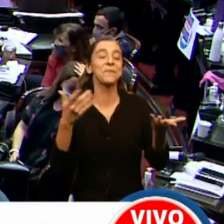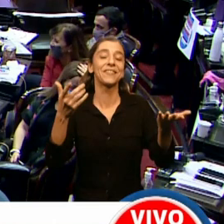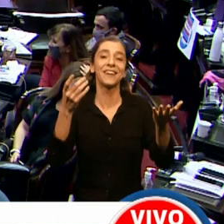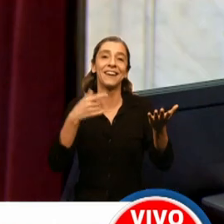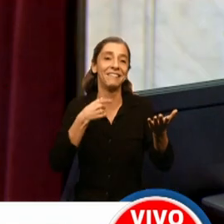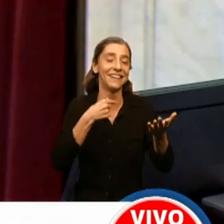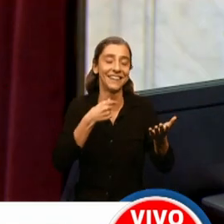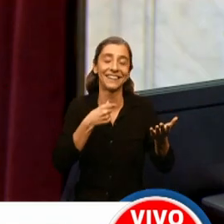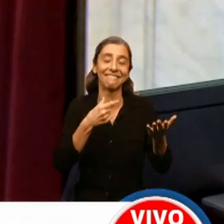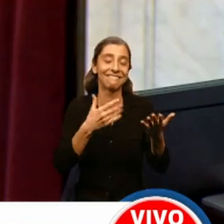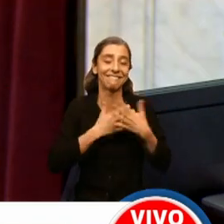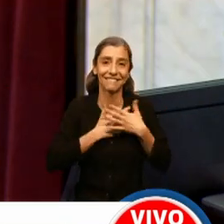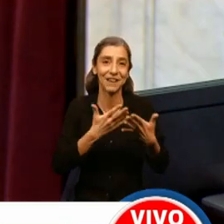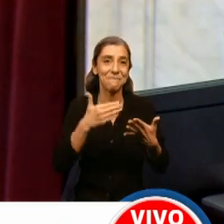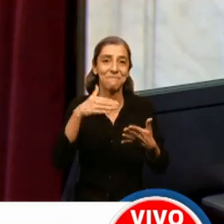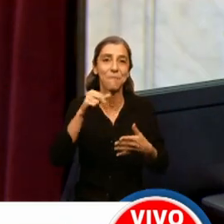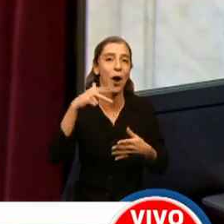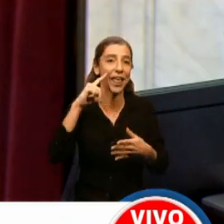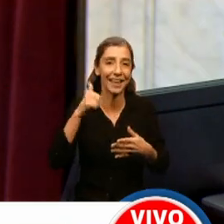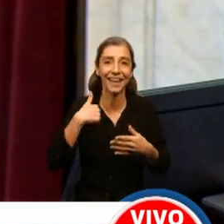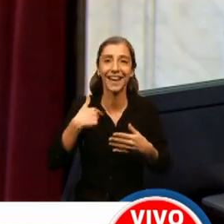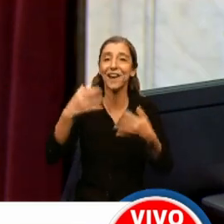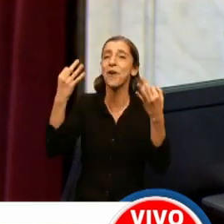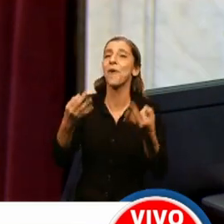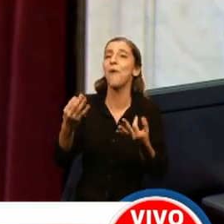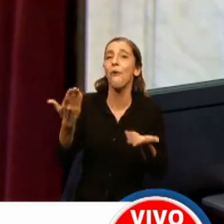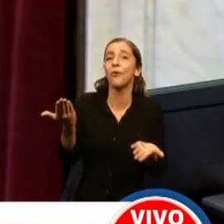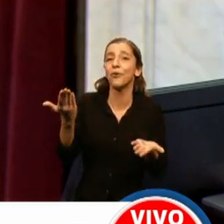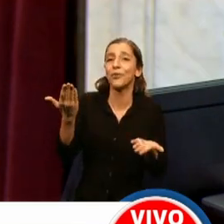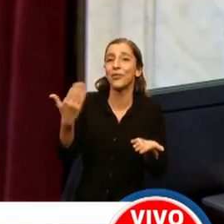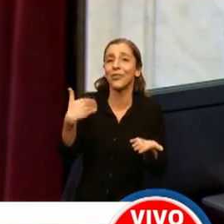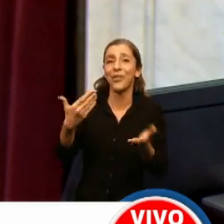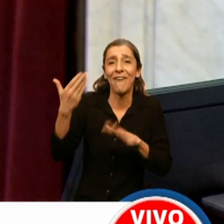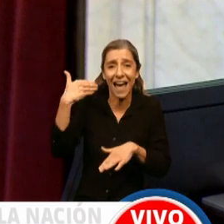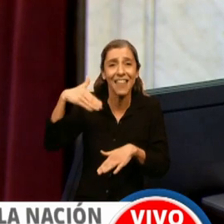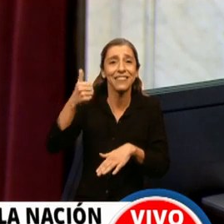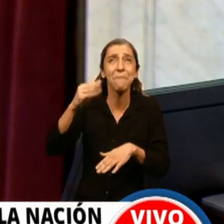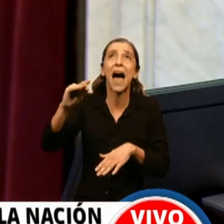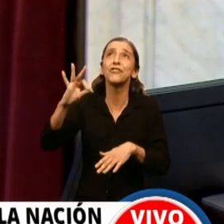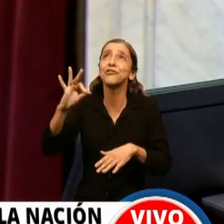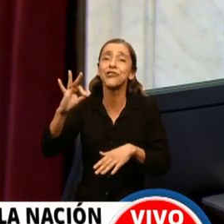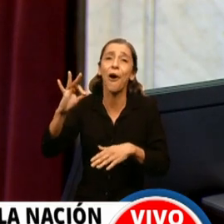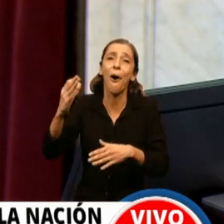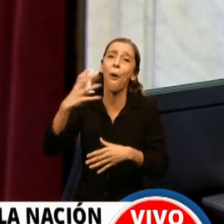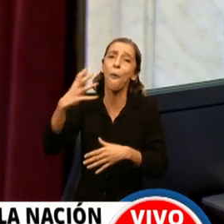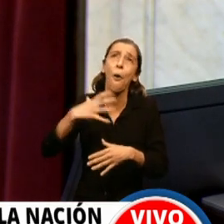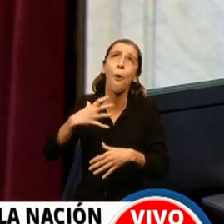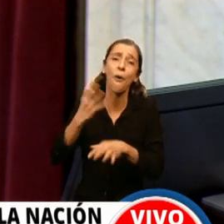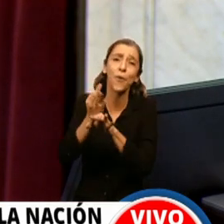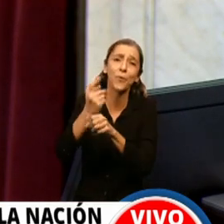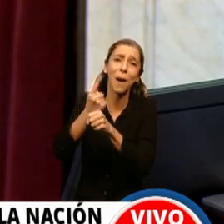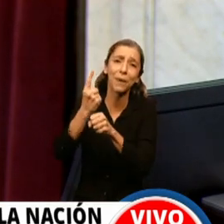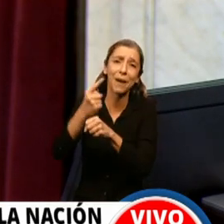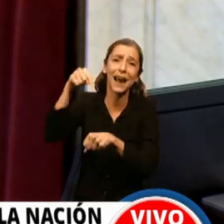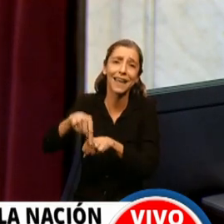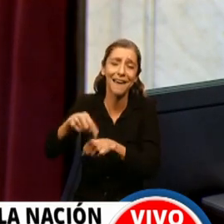de vida a mónica la primaria que no vencía querida amiga he